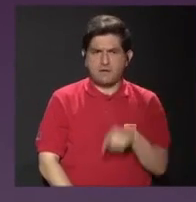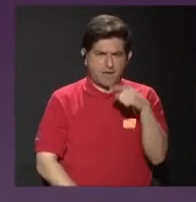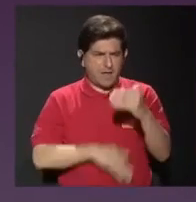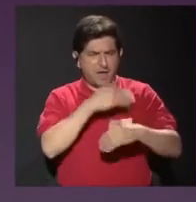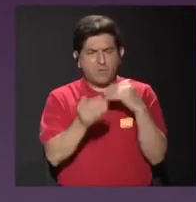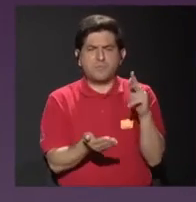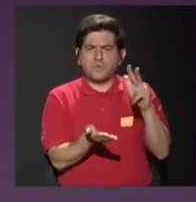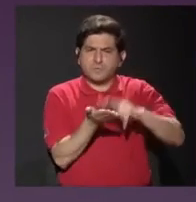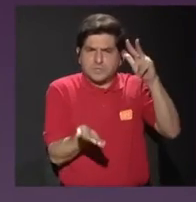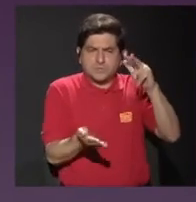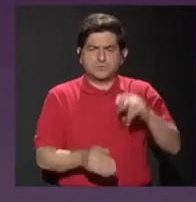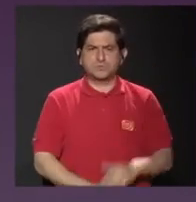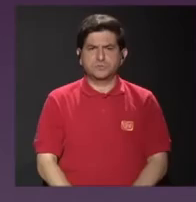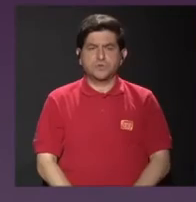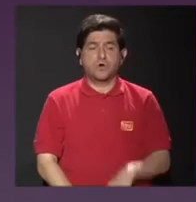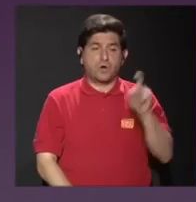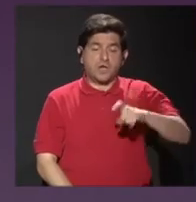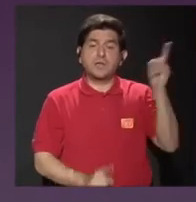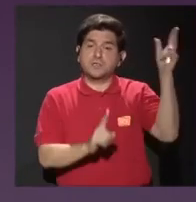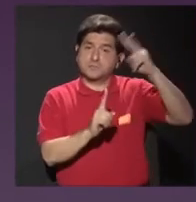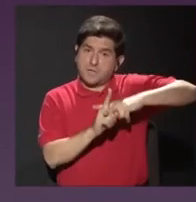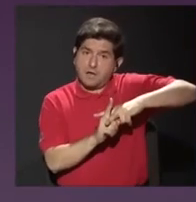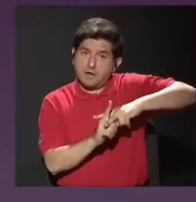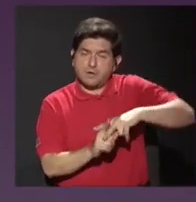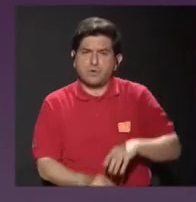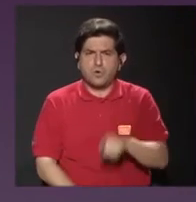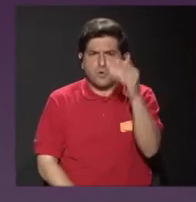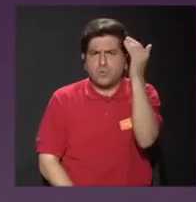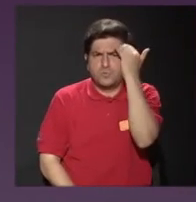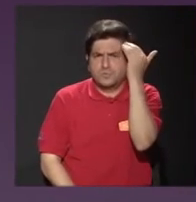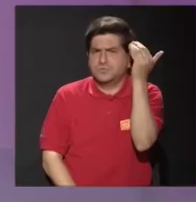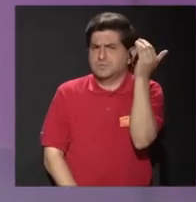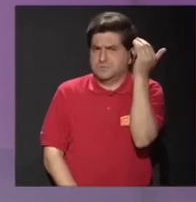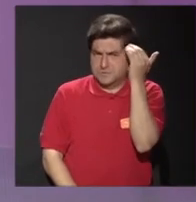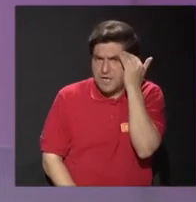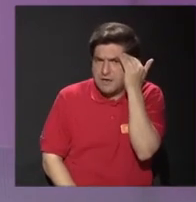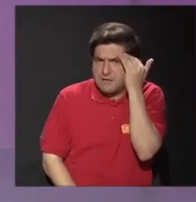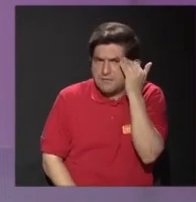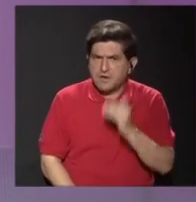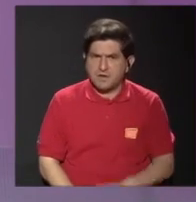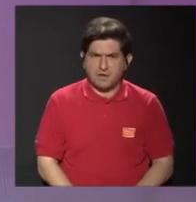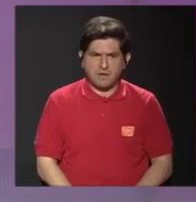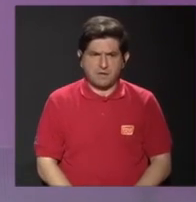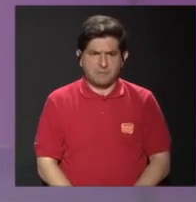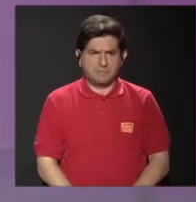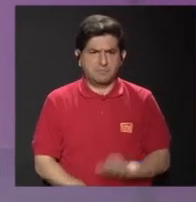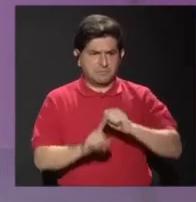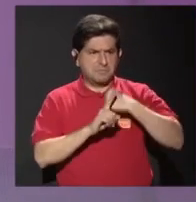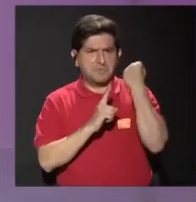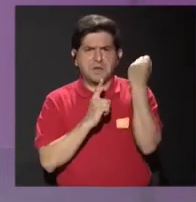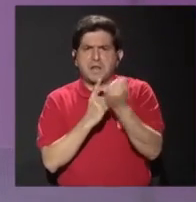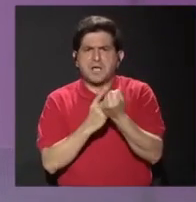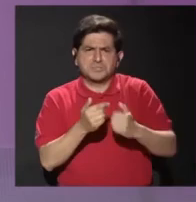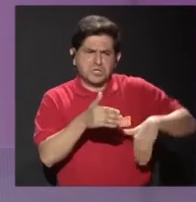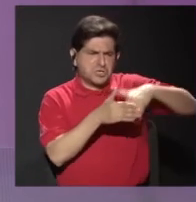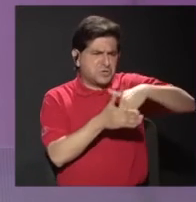proceso de aprobación y de aplicación lo sabe usted cuál es ese que es ese estancamiento que ha tenido